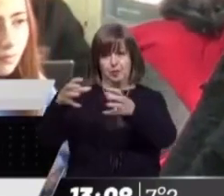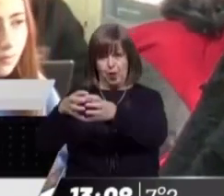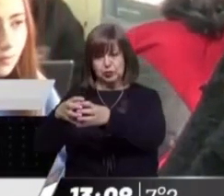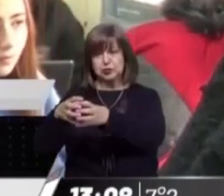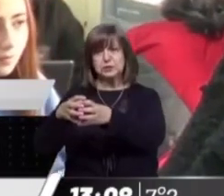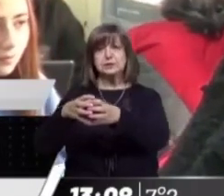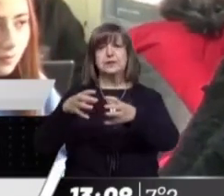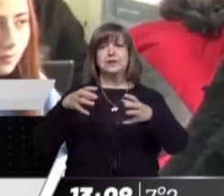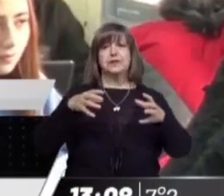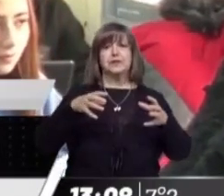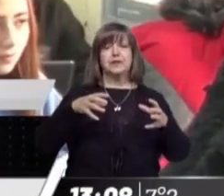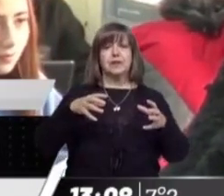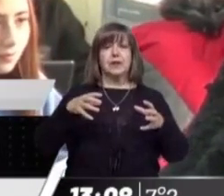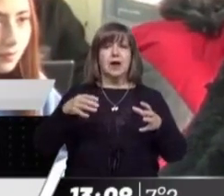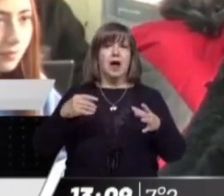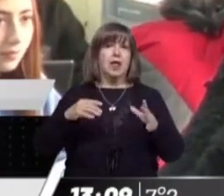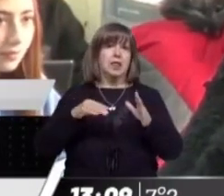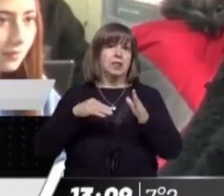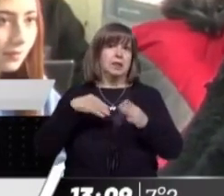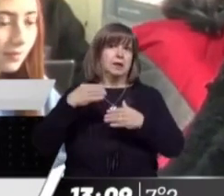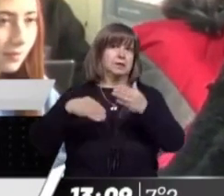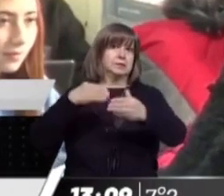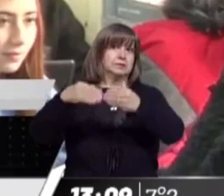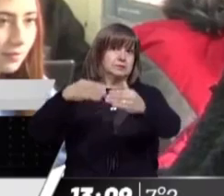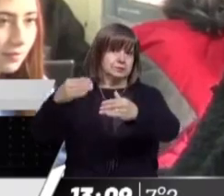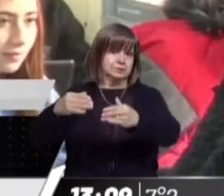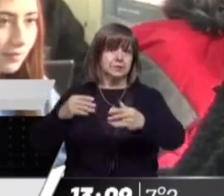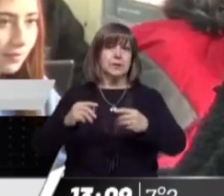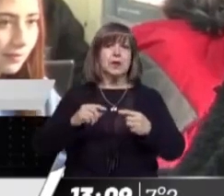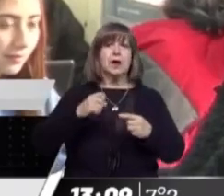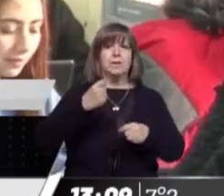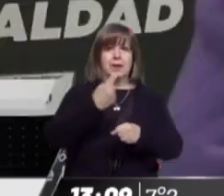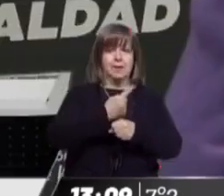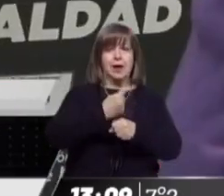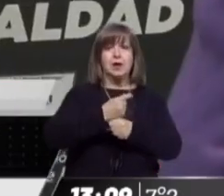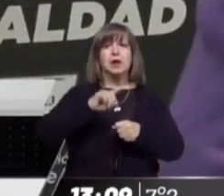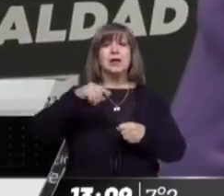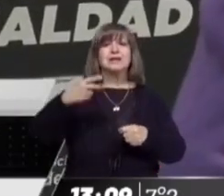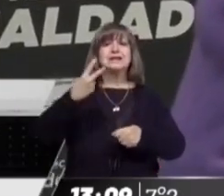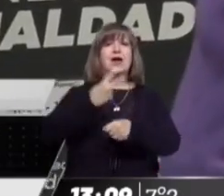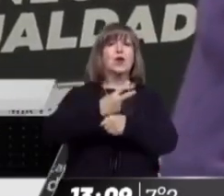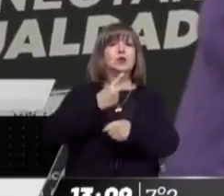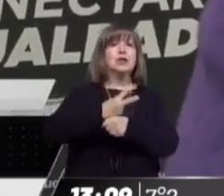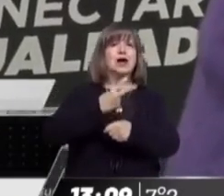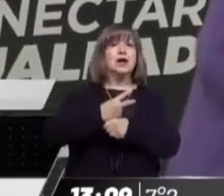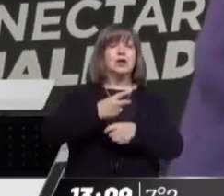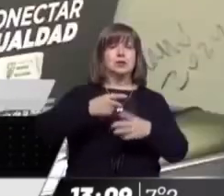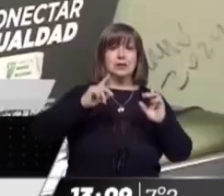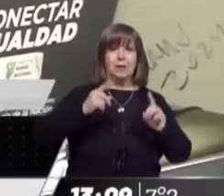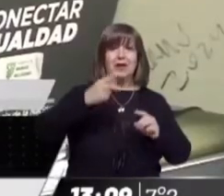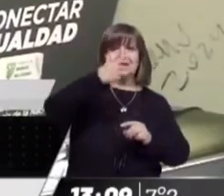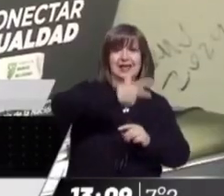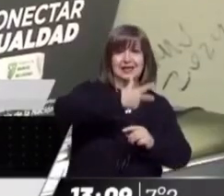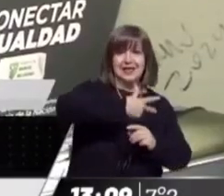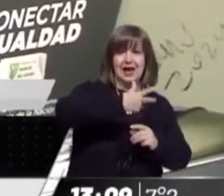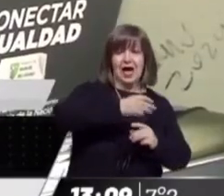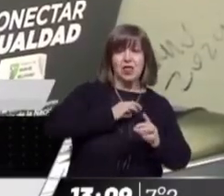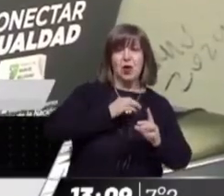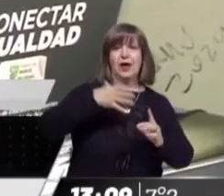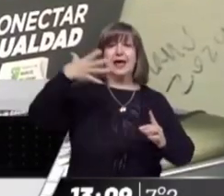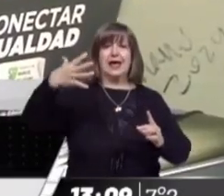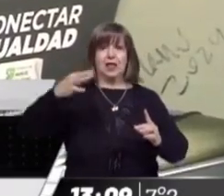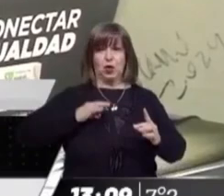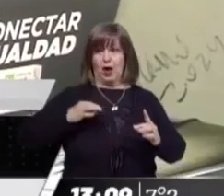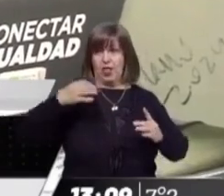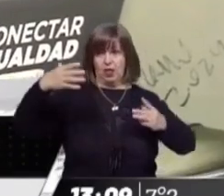tránsito de los estudiantes a lo largo de los años que conforman este nivel primario, y en el secundario en tercero y en quinto año. Primero